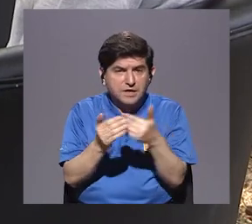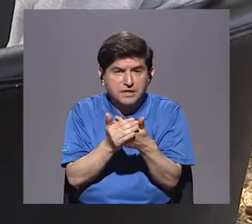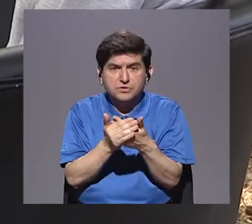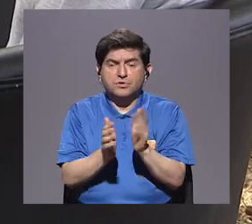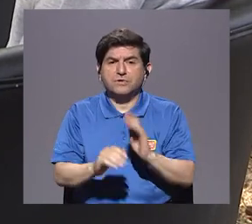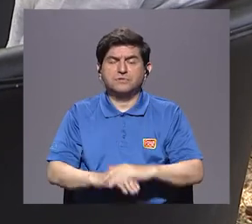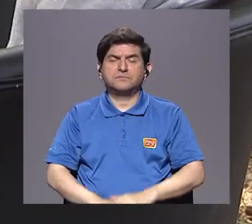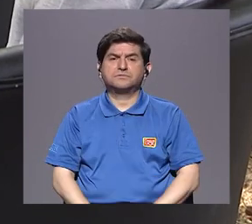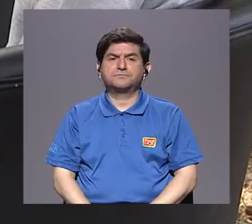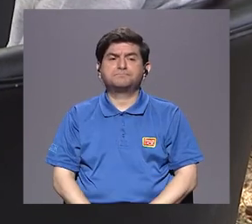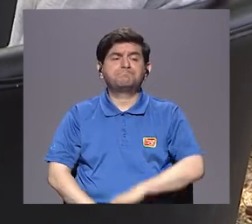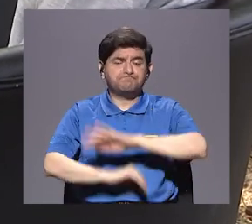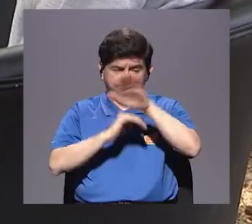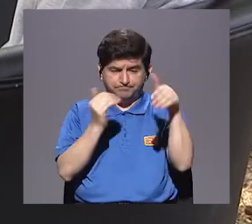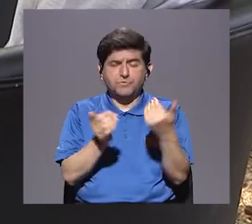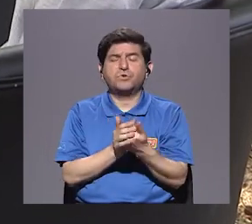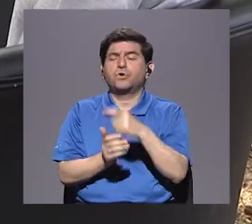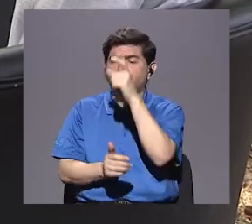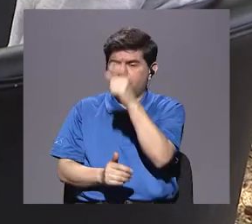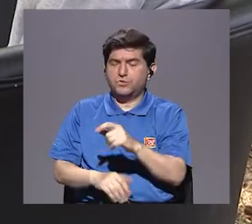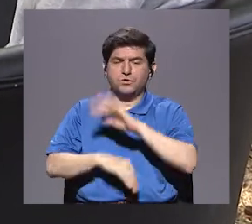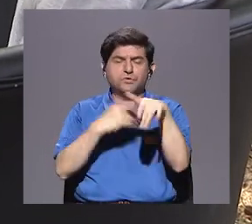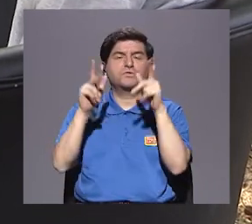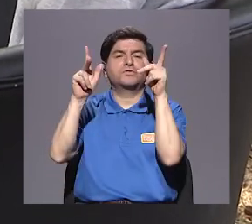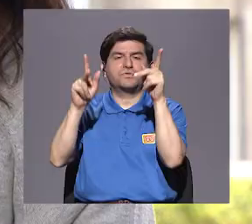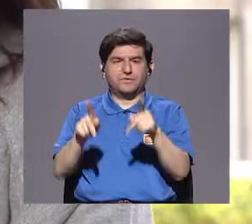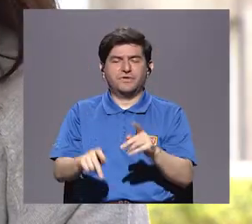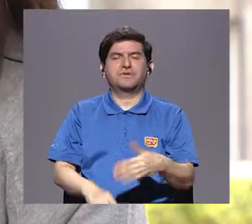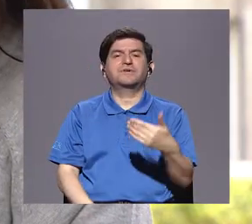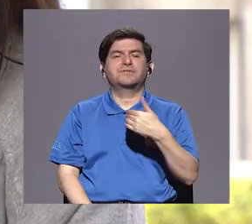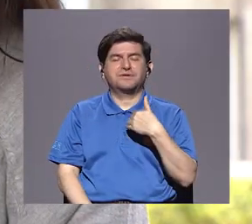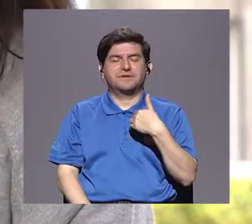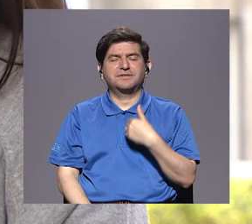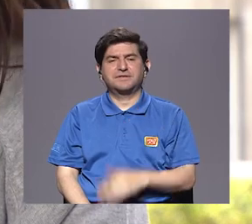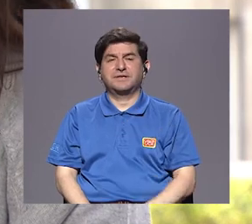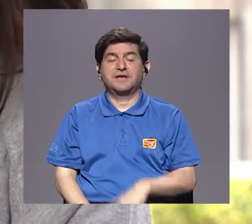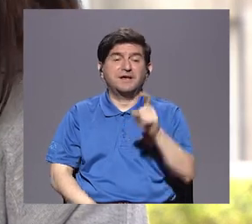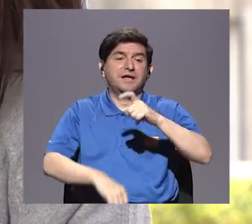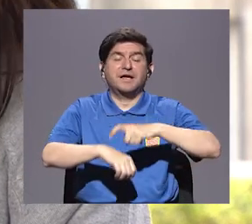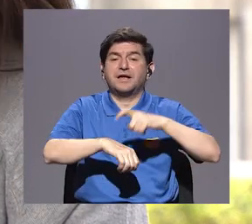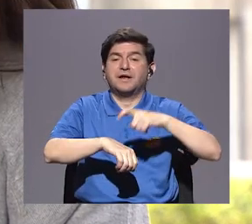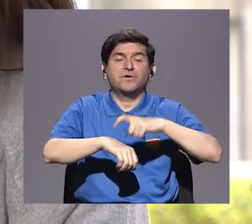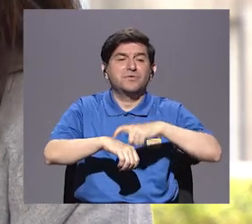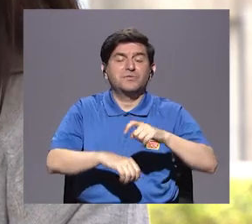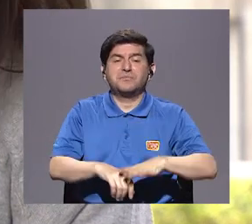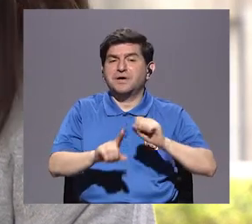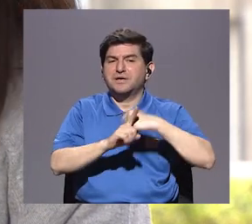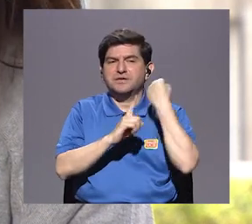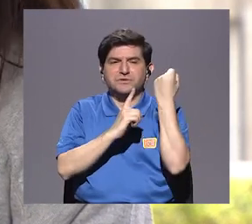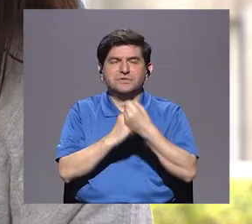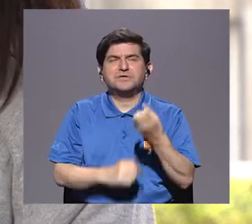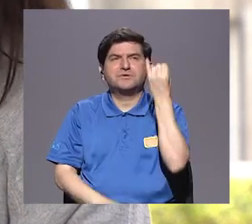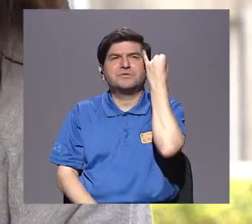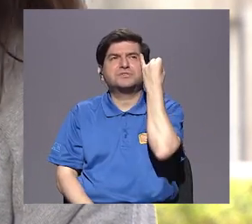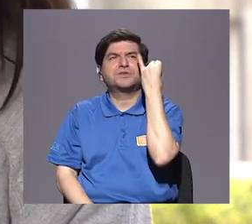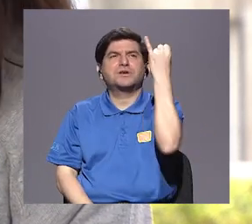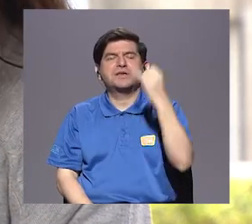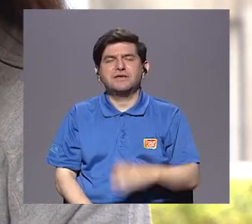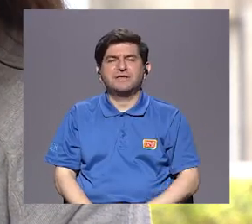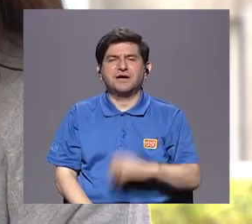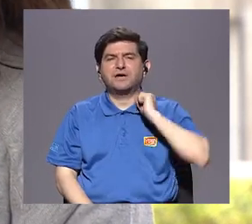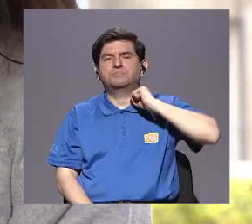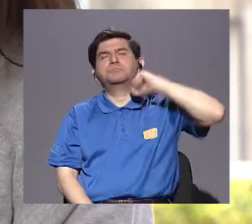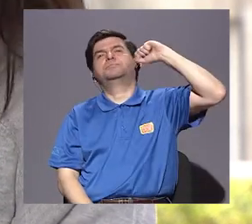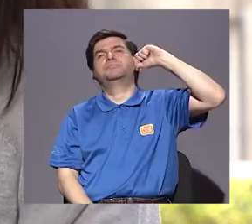en todas. Todo sujeto, todo ser humano tiene la posibilidad en algún momento introducir la ideación